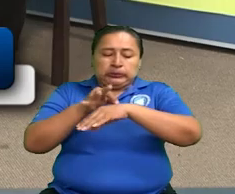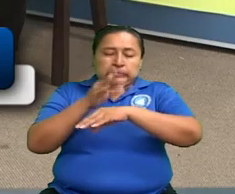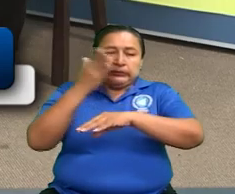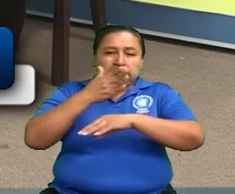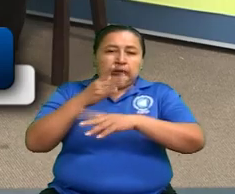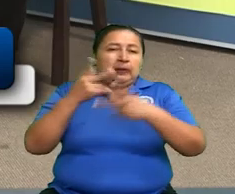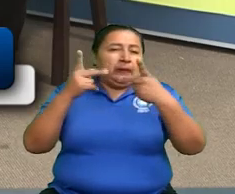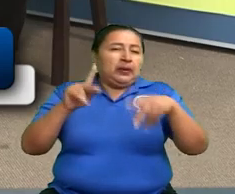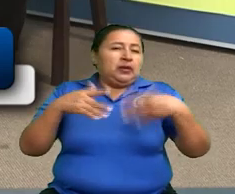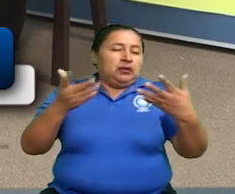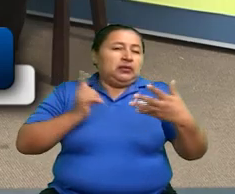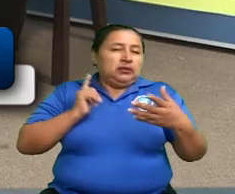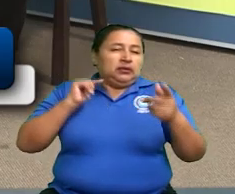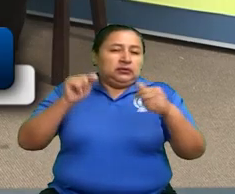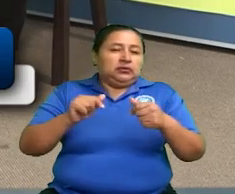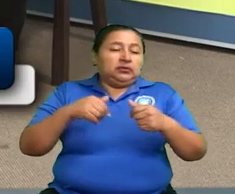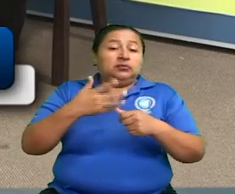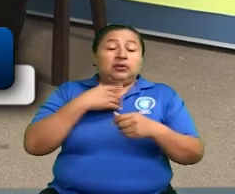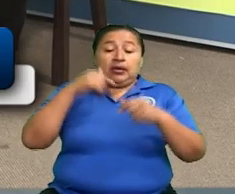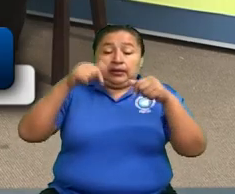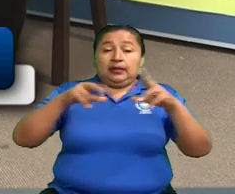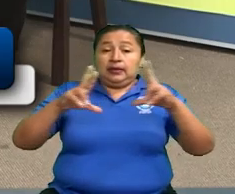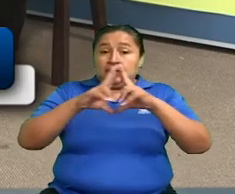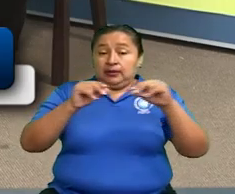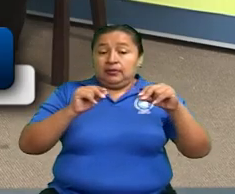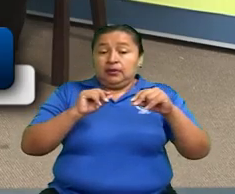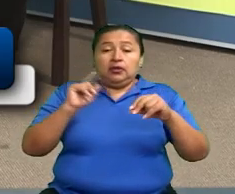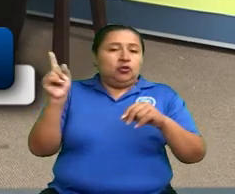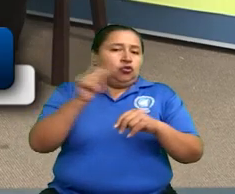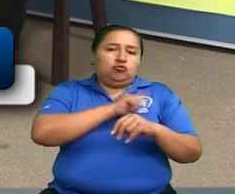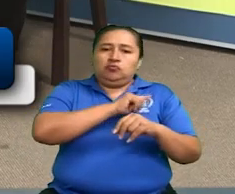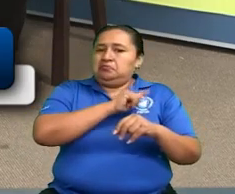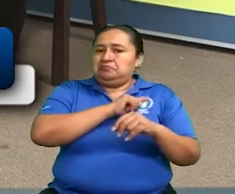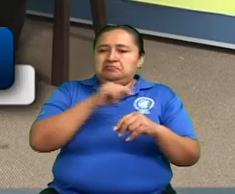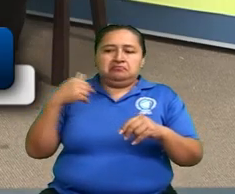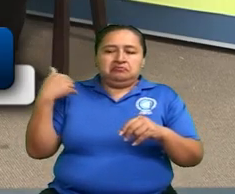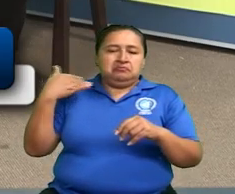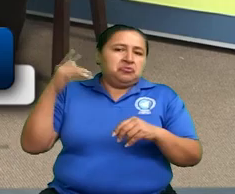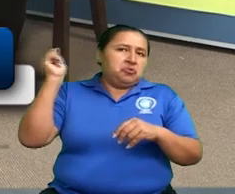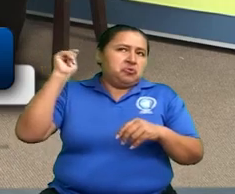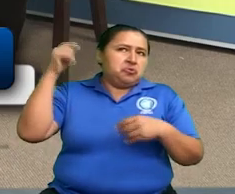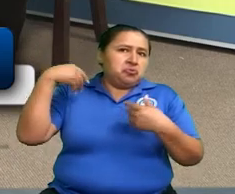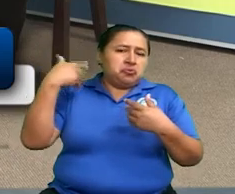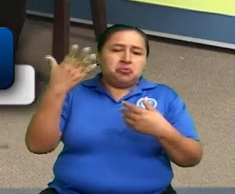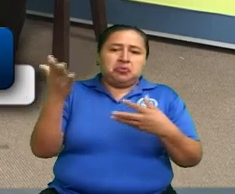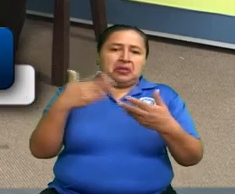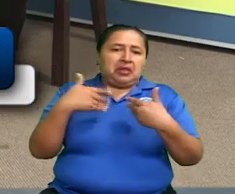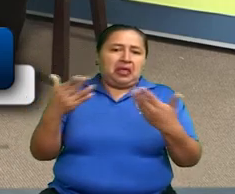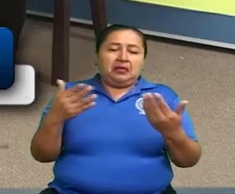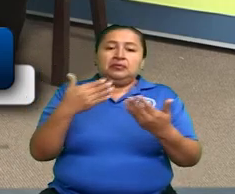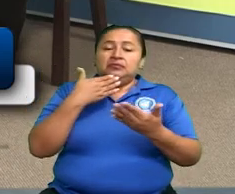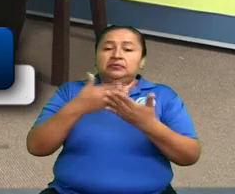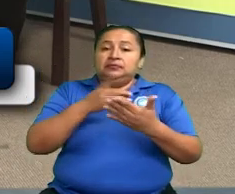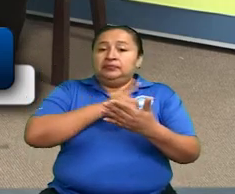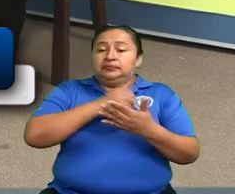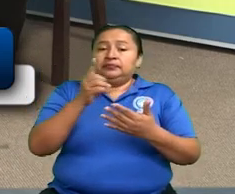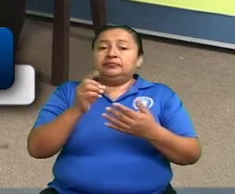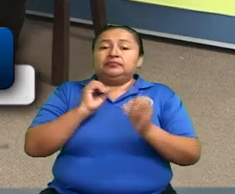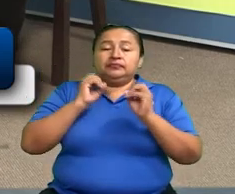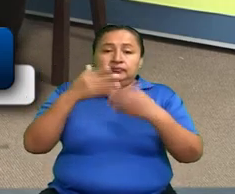Pero realmente Nicaragua no ha tenido casos hace mucho tiempo, gracias a Dios, ¿verdad?